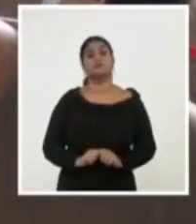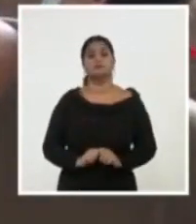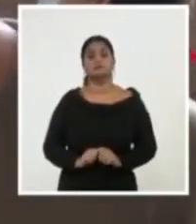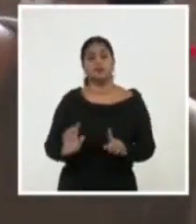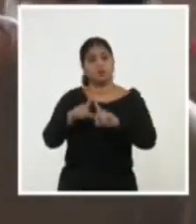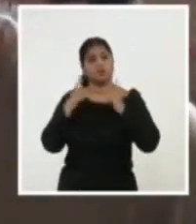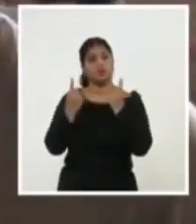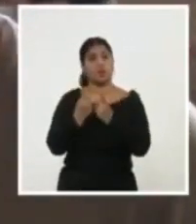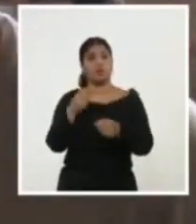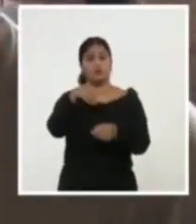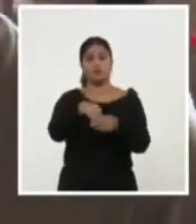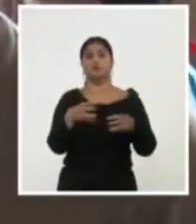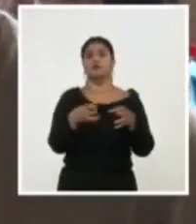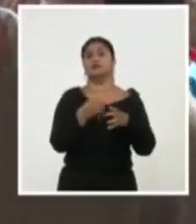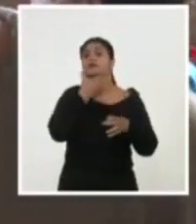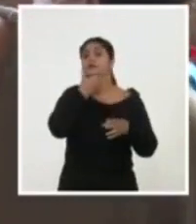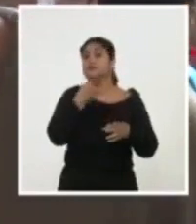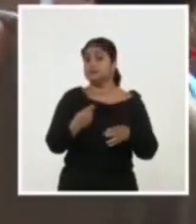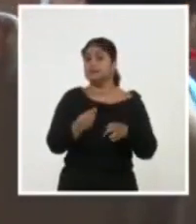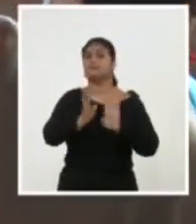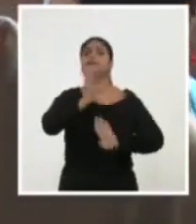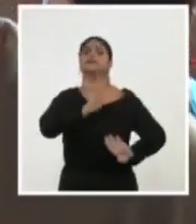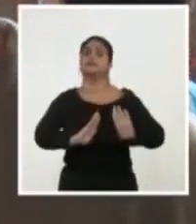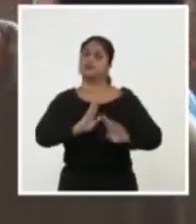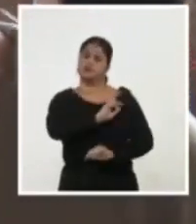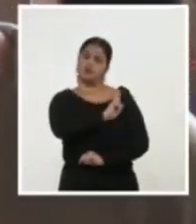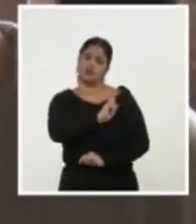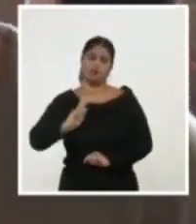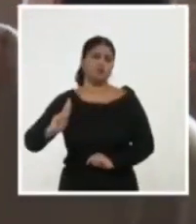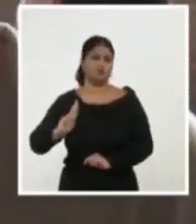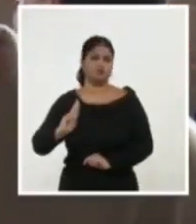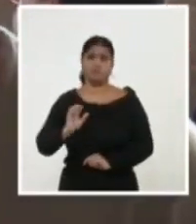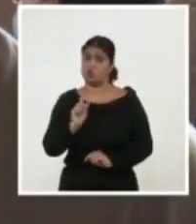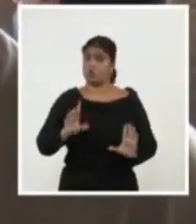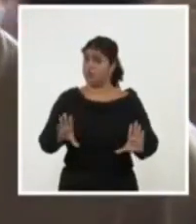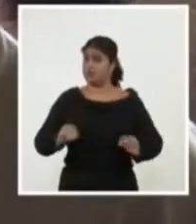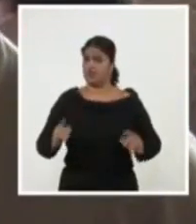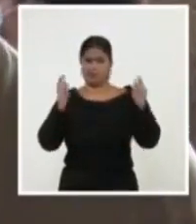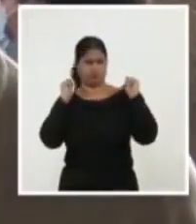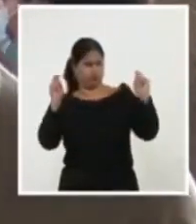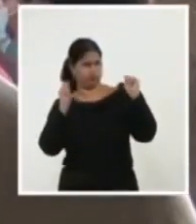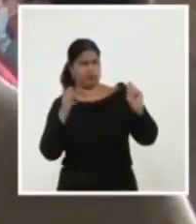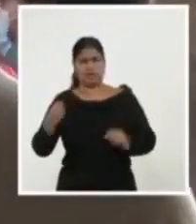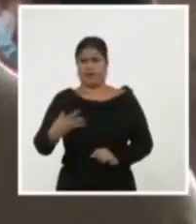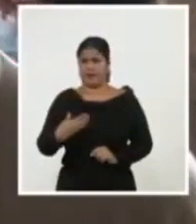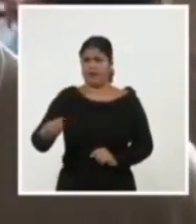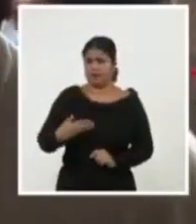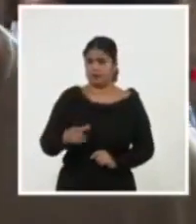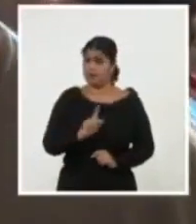imperialistas, no caben los que apoyan el bloqueo. Y entonces eso ha sido algo que de muchas maneras lo hemos hecho